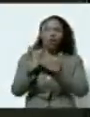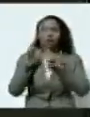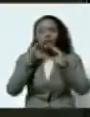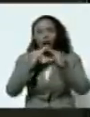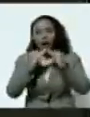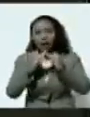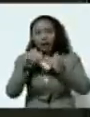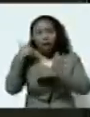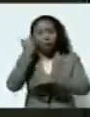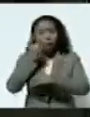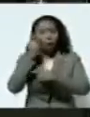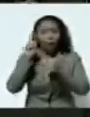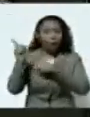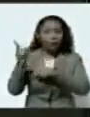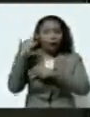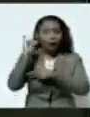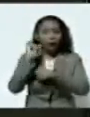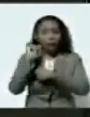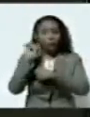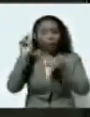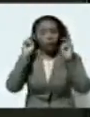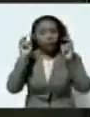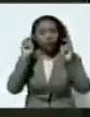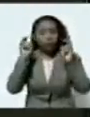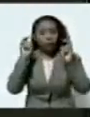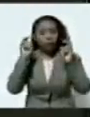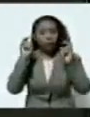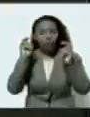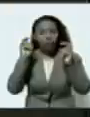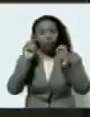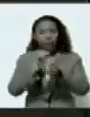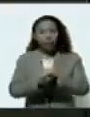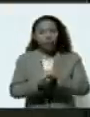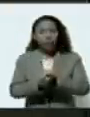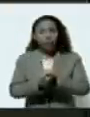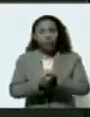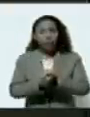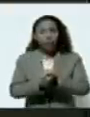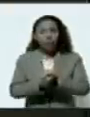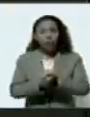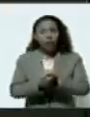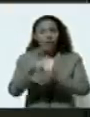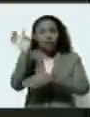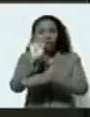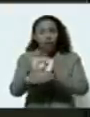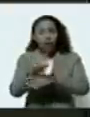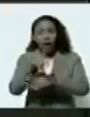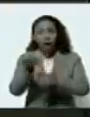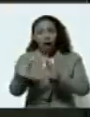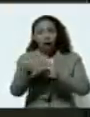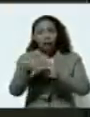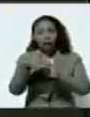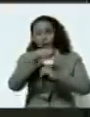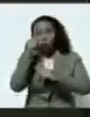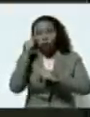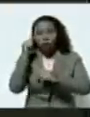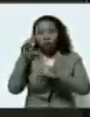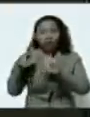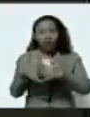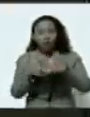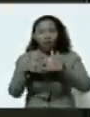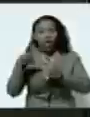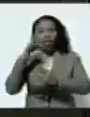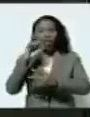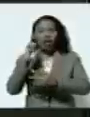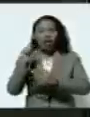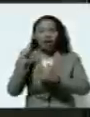en La Guajira, hay un destacamento de la Agencia Federal Antidrogas de Estados Unidos, de la llamada DEA.